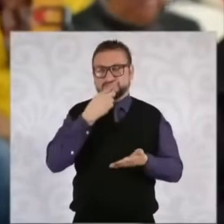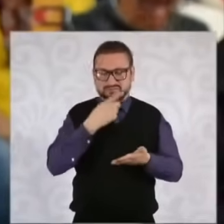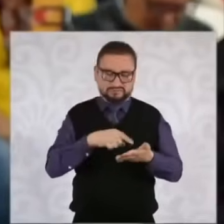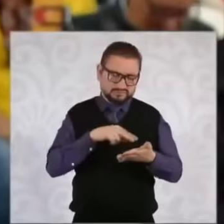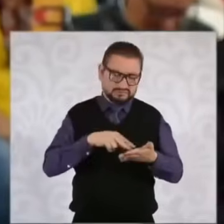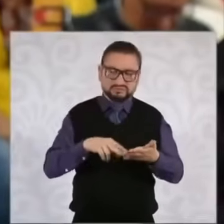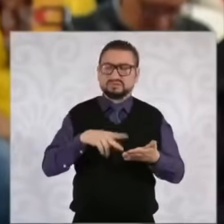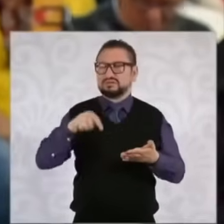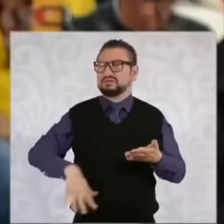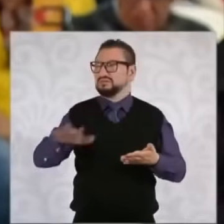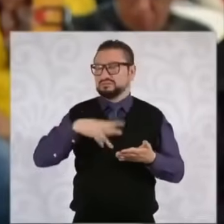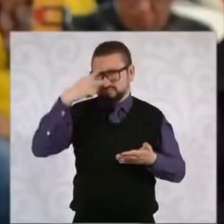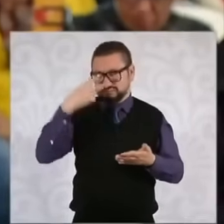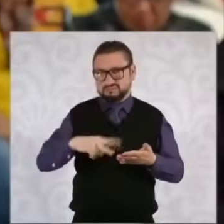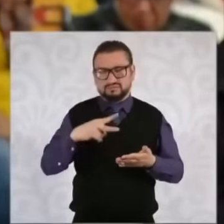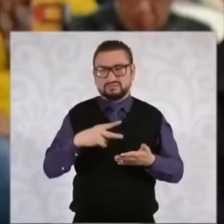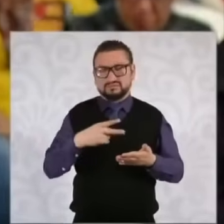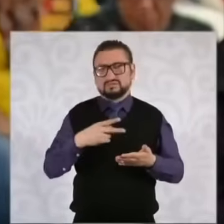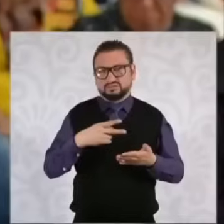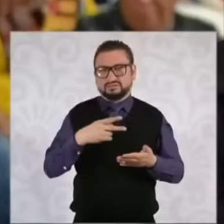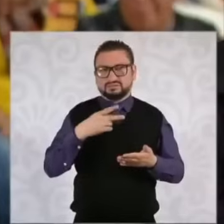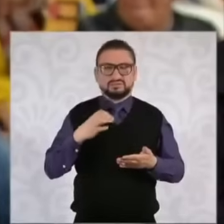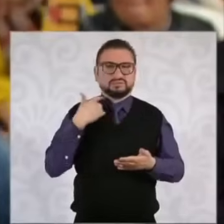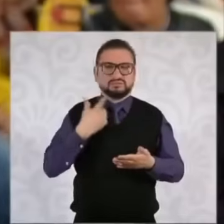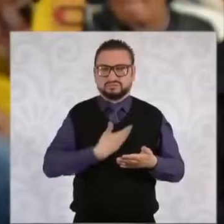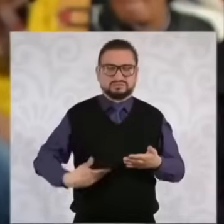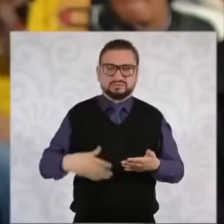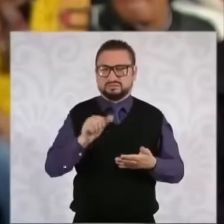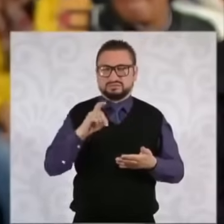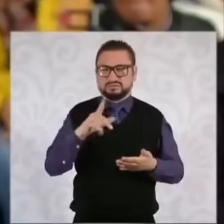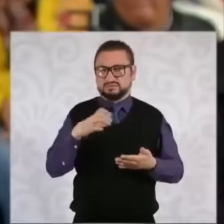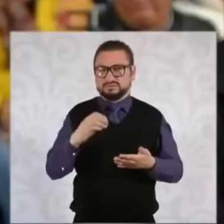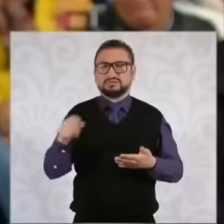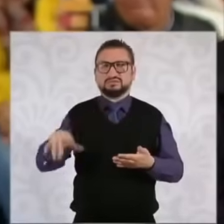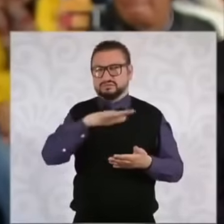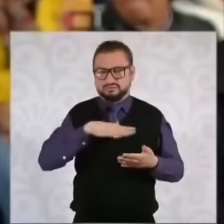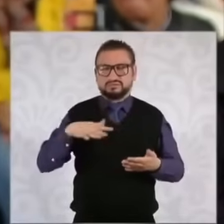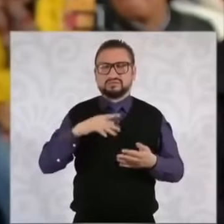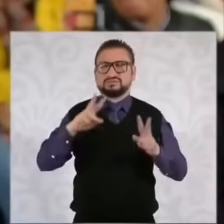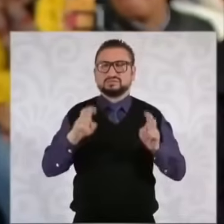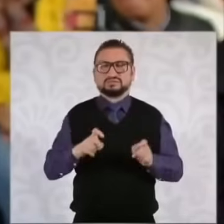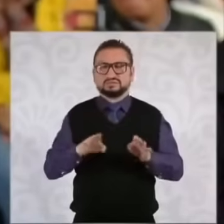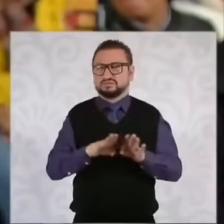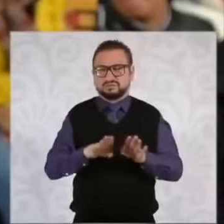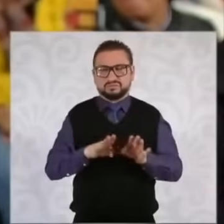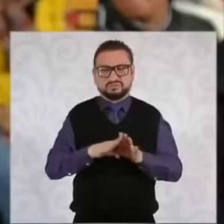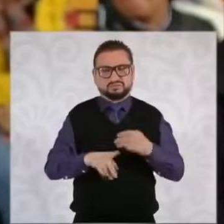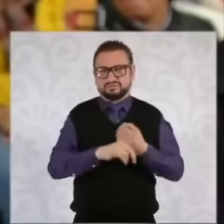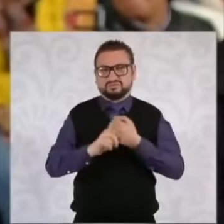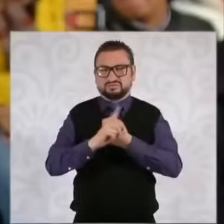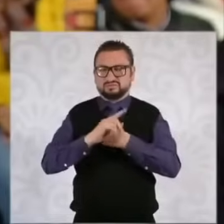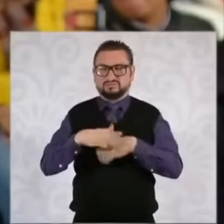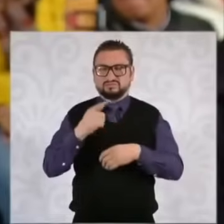México todavía hablaba en presente con el expresidente López Obrador, estaba viviendo una especie de convulsión por el desmantelamiento